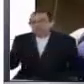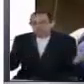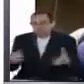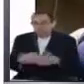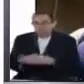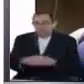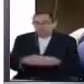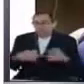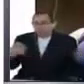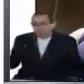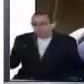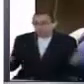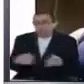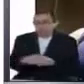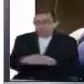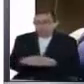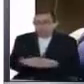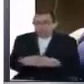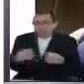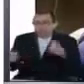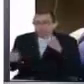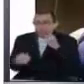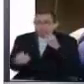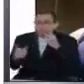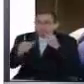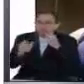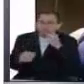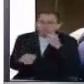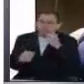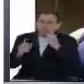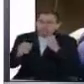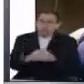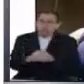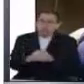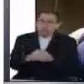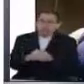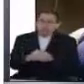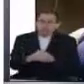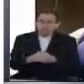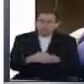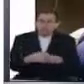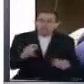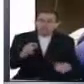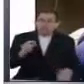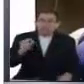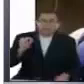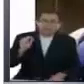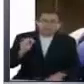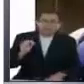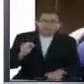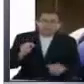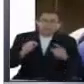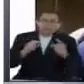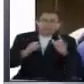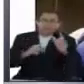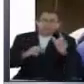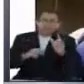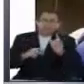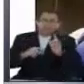deben irse. La persona es perdonada. Deben irse. Pero no se van, se quedan escondidos ahí.